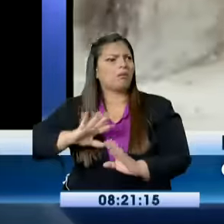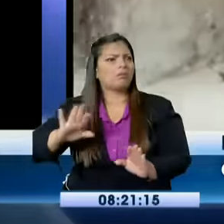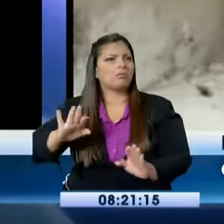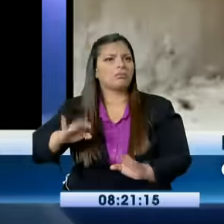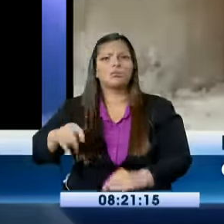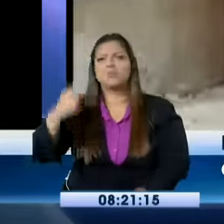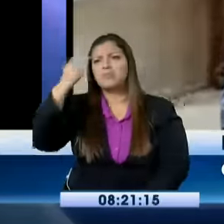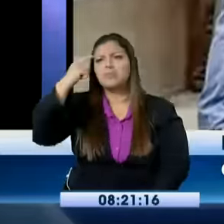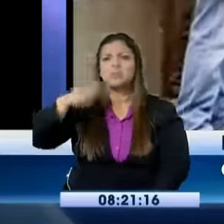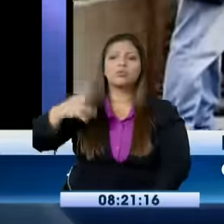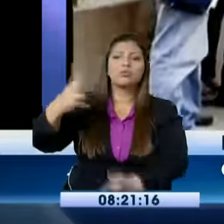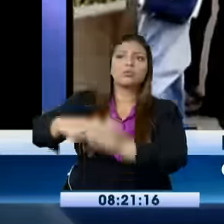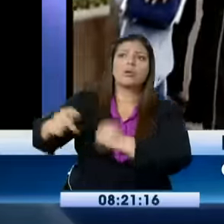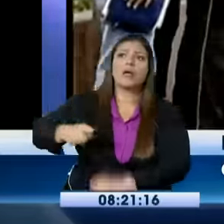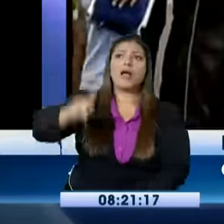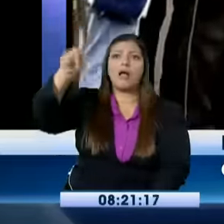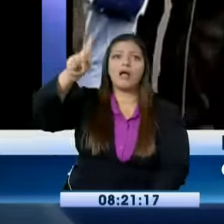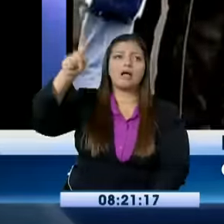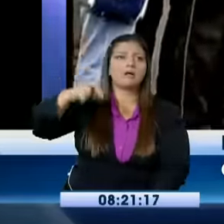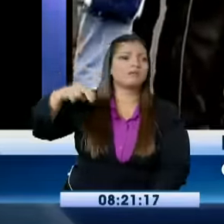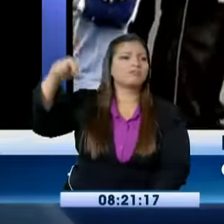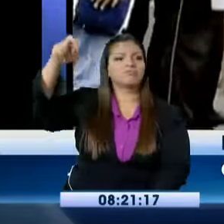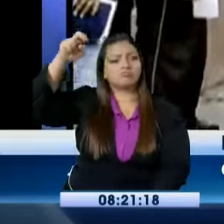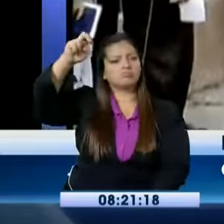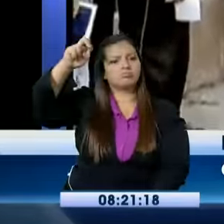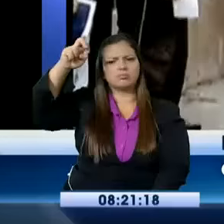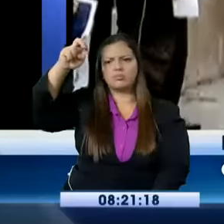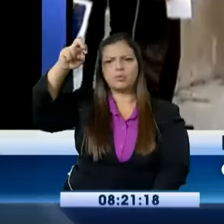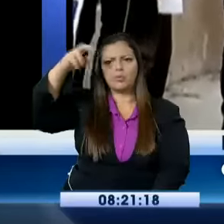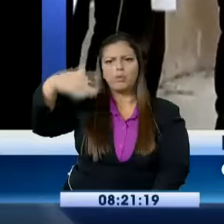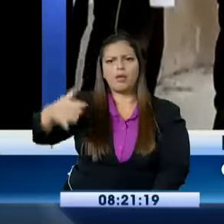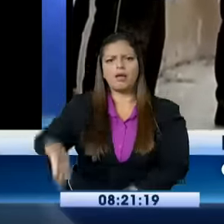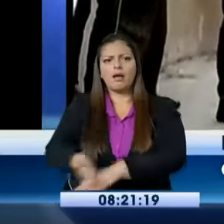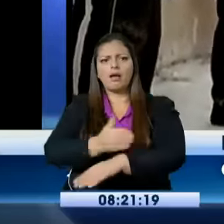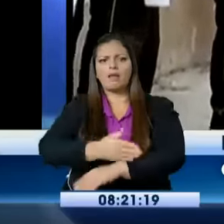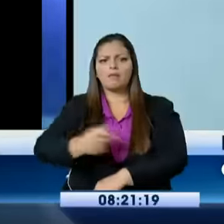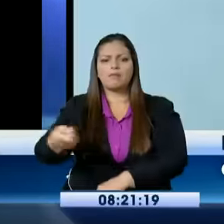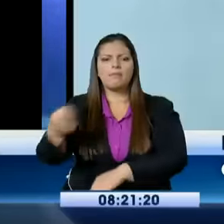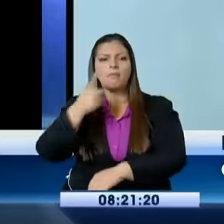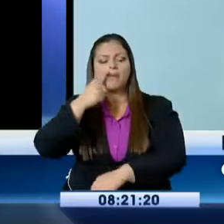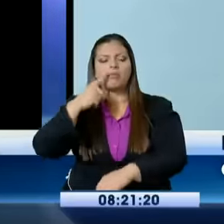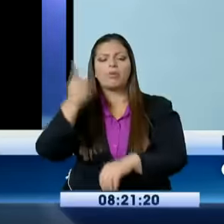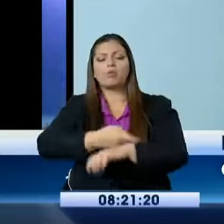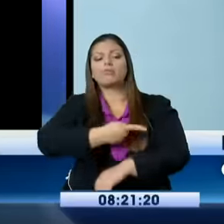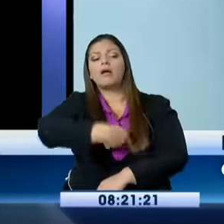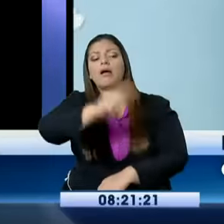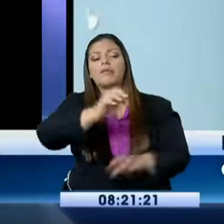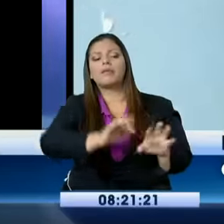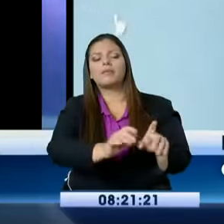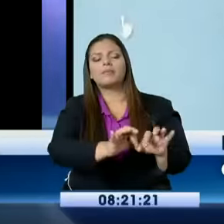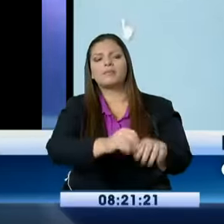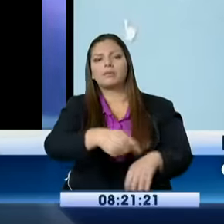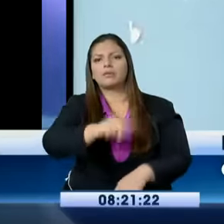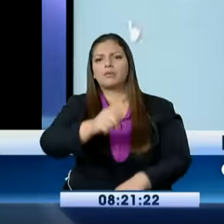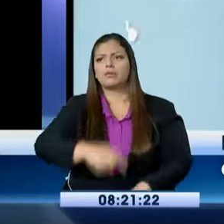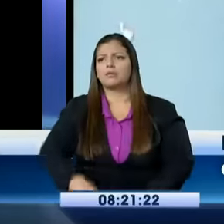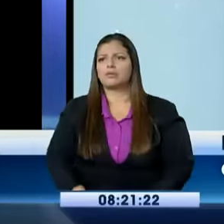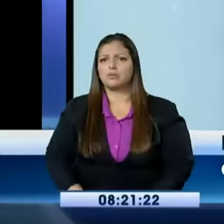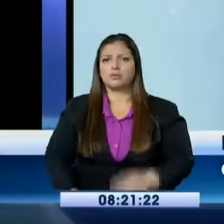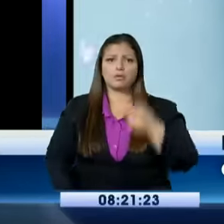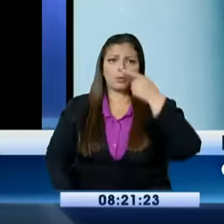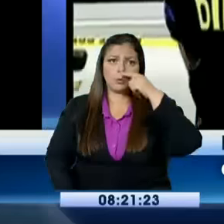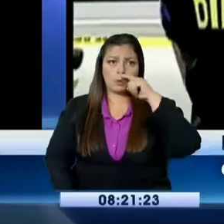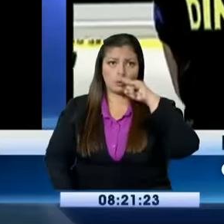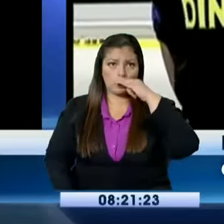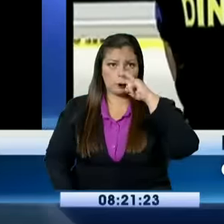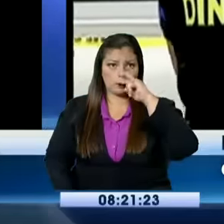después. Los había mandado al cyber y ahí fue que empezó a gritar, papá abre, ¿qué le hiciste a mi mamá?